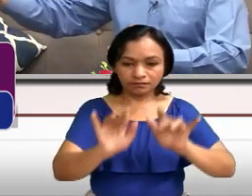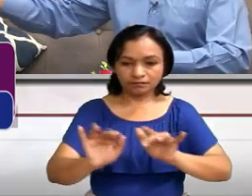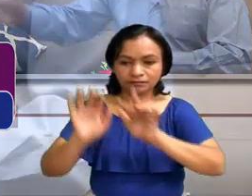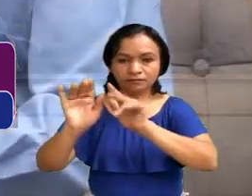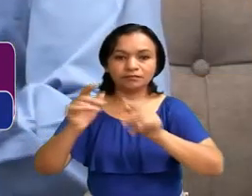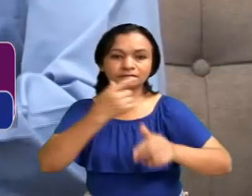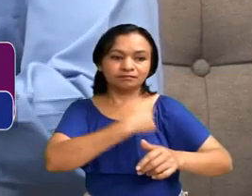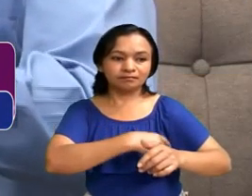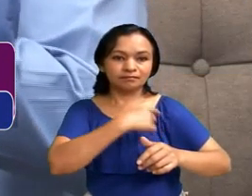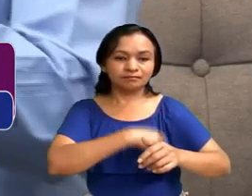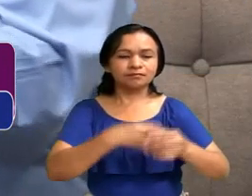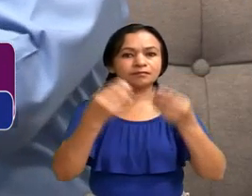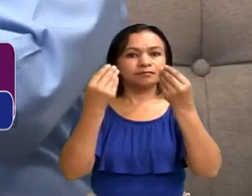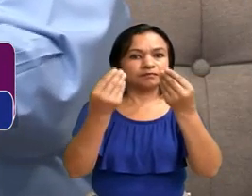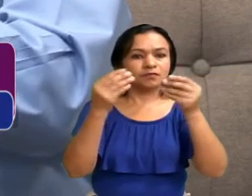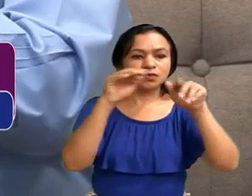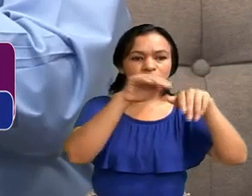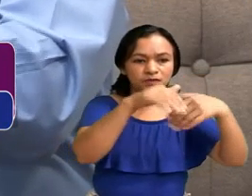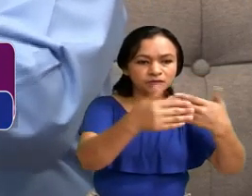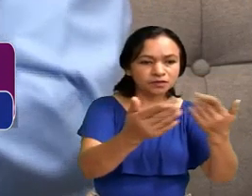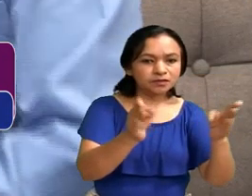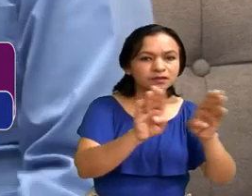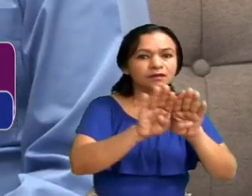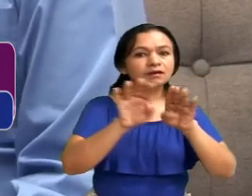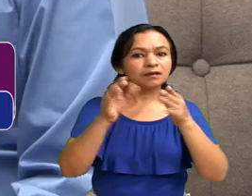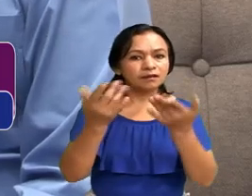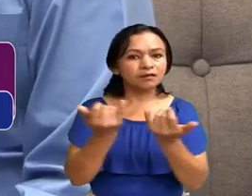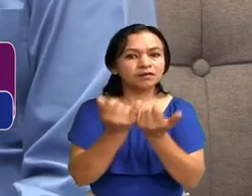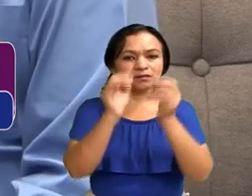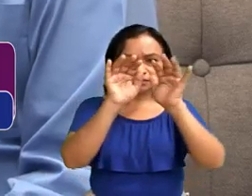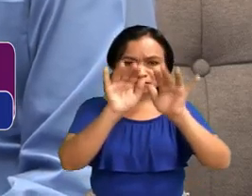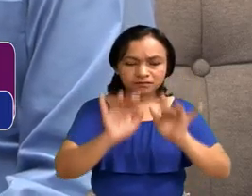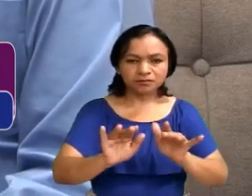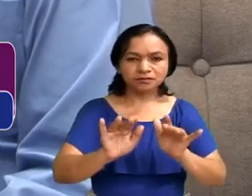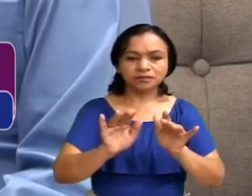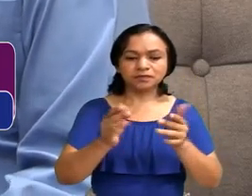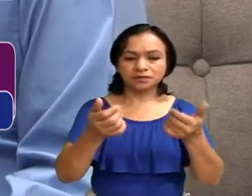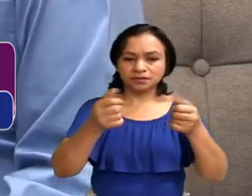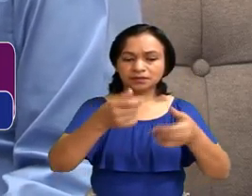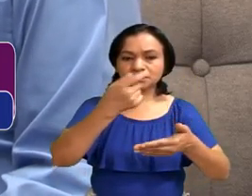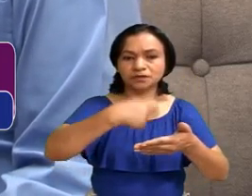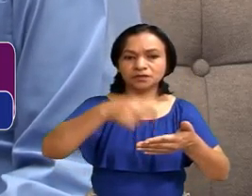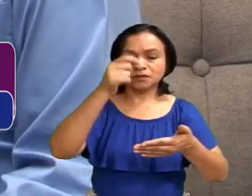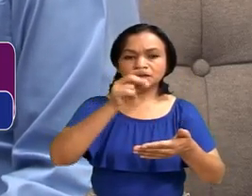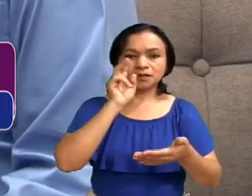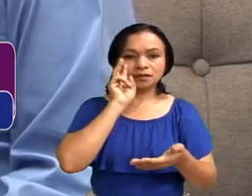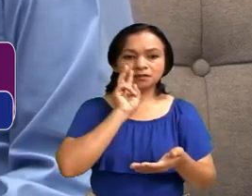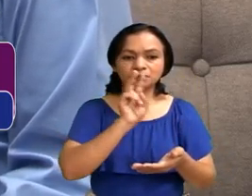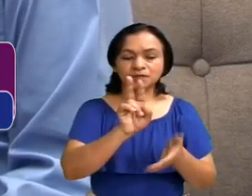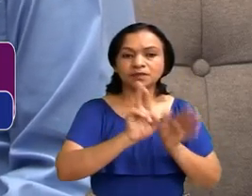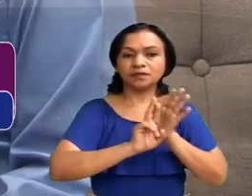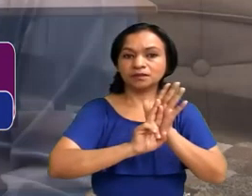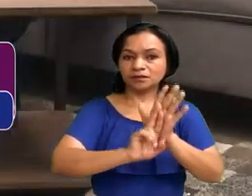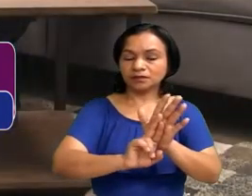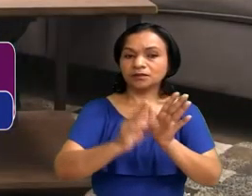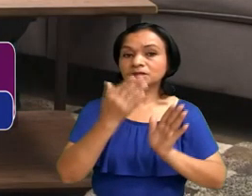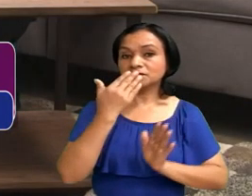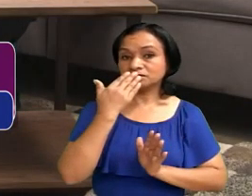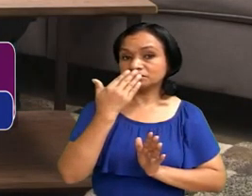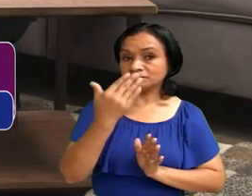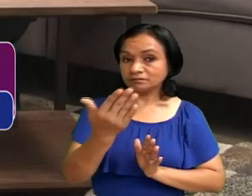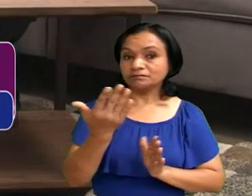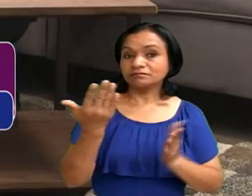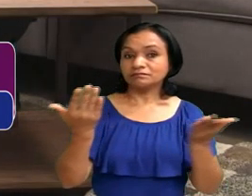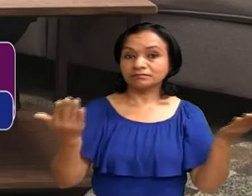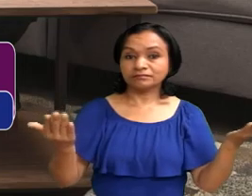las escuelas. Ahí tenemos un programa con un convenio interinstitucional llevándolo, y vemos el resultado tan, tan excelente, ¿verdad?